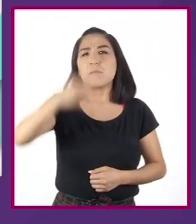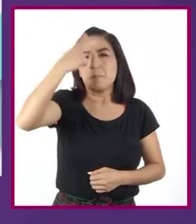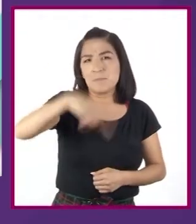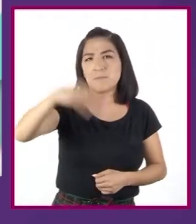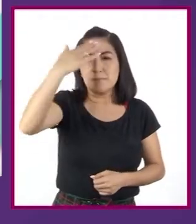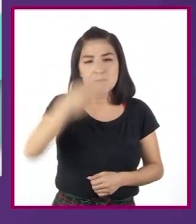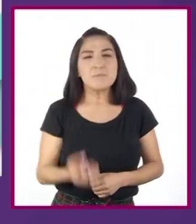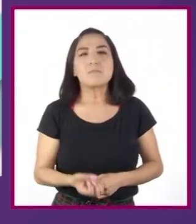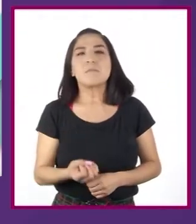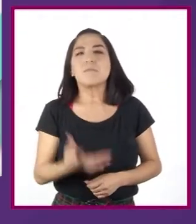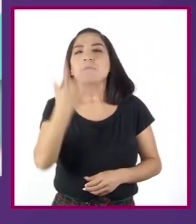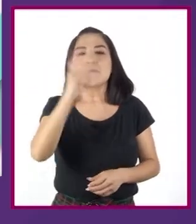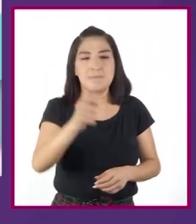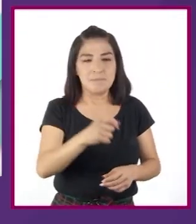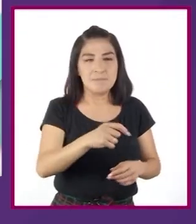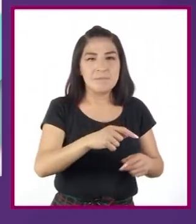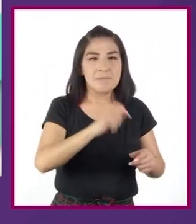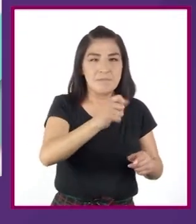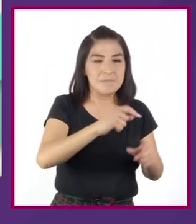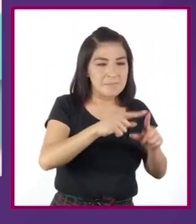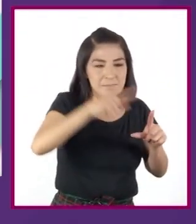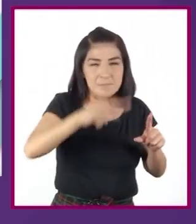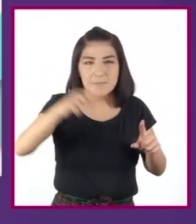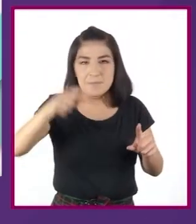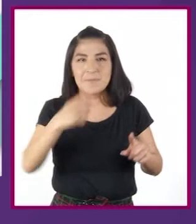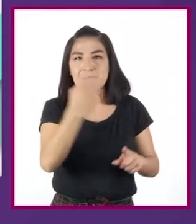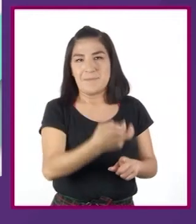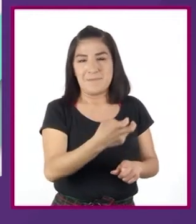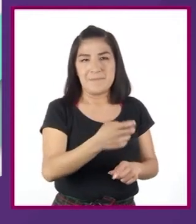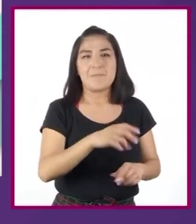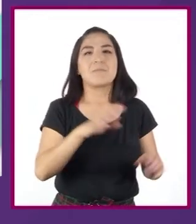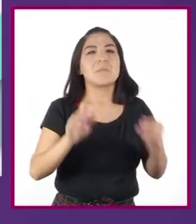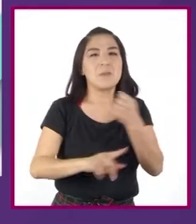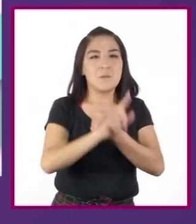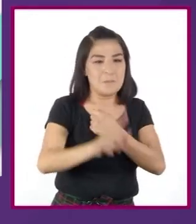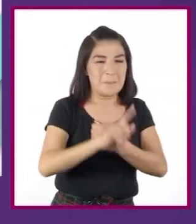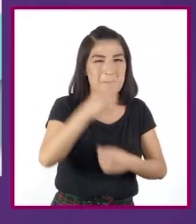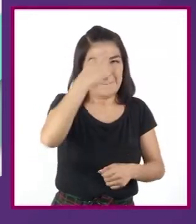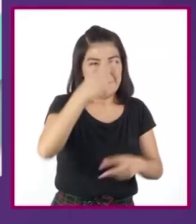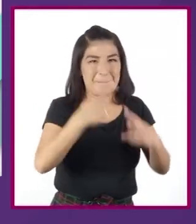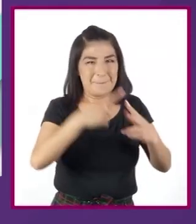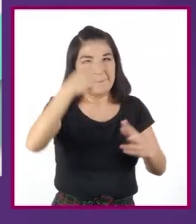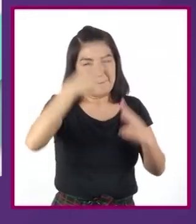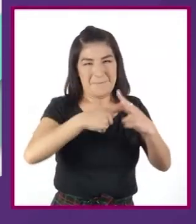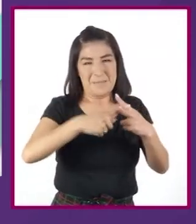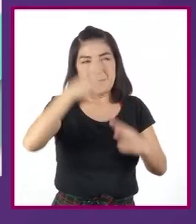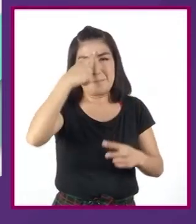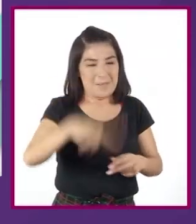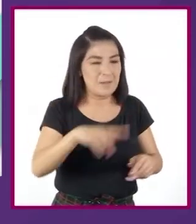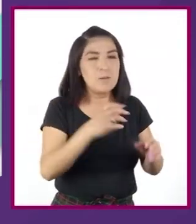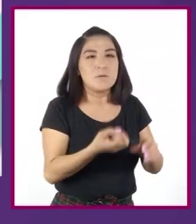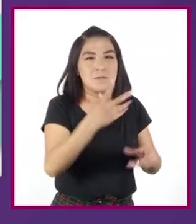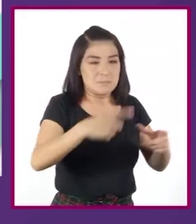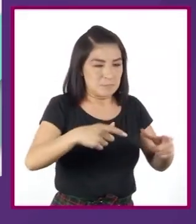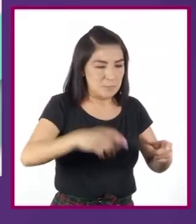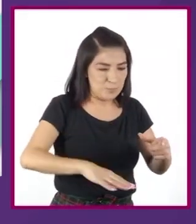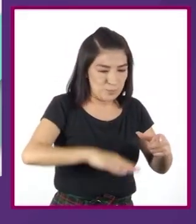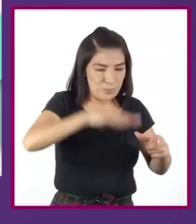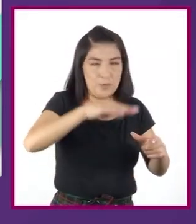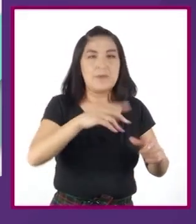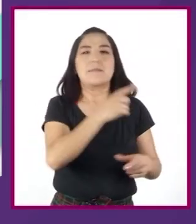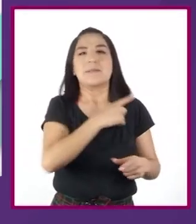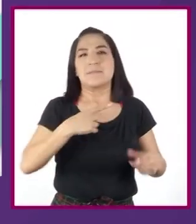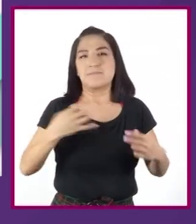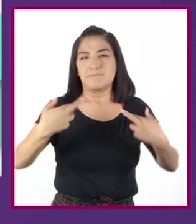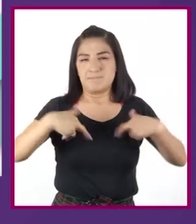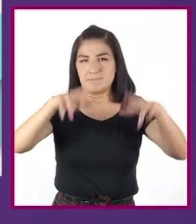de las tres gráficas representa la situación del llenado del recipiente, debemos expresar algebraicamente la